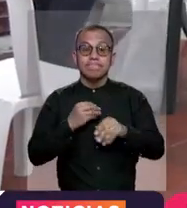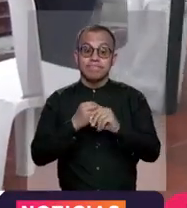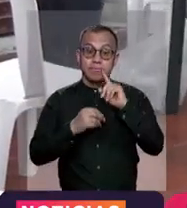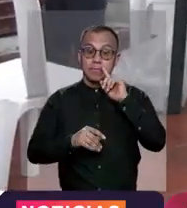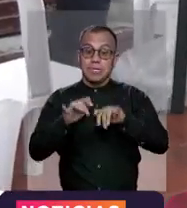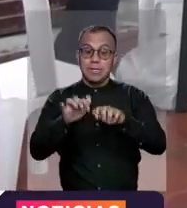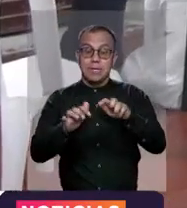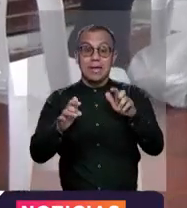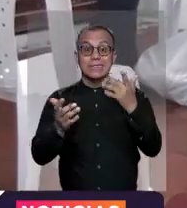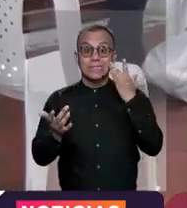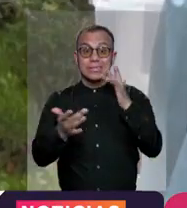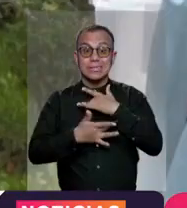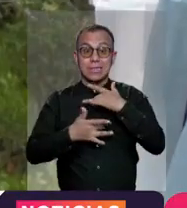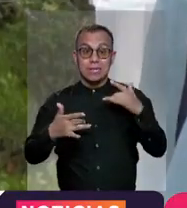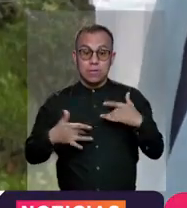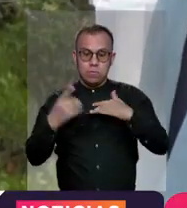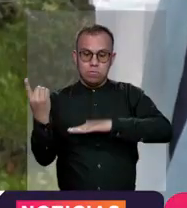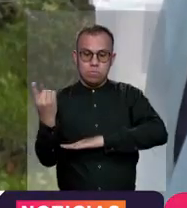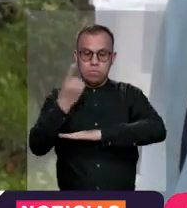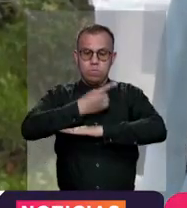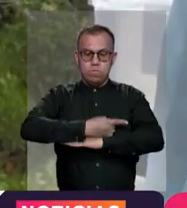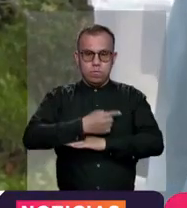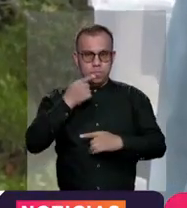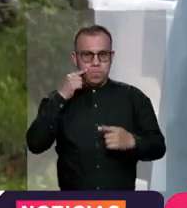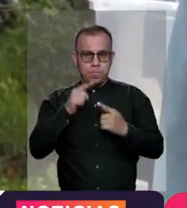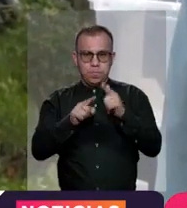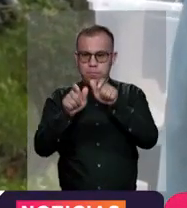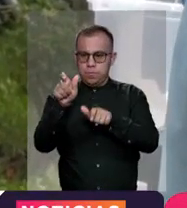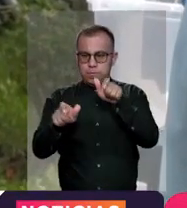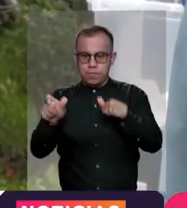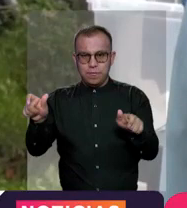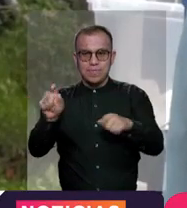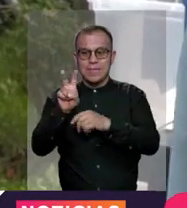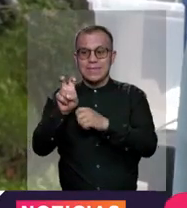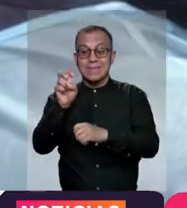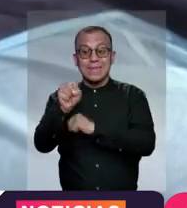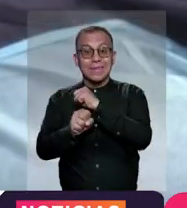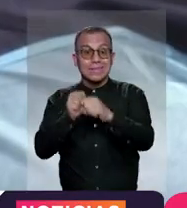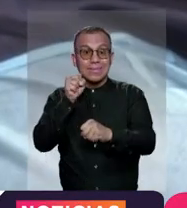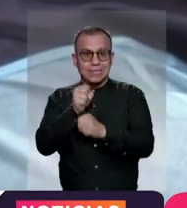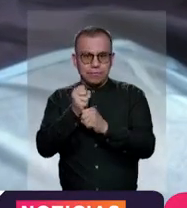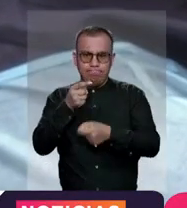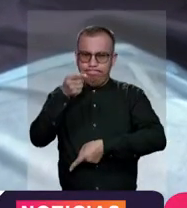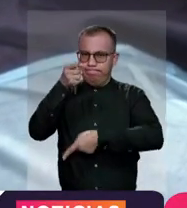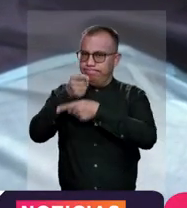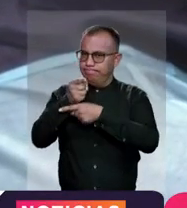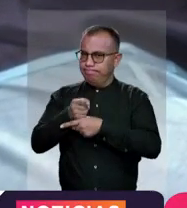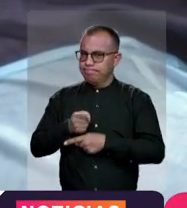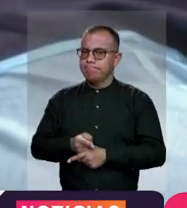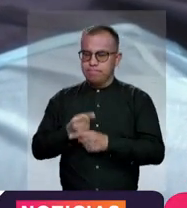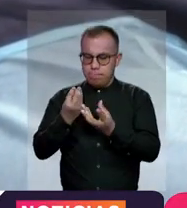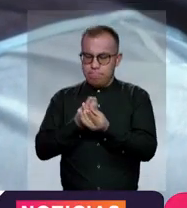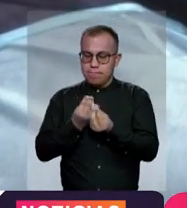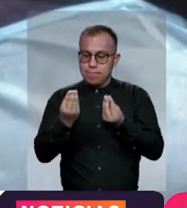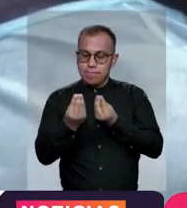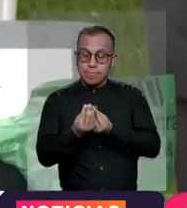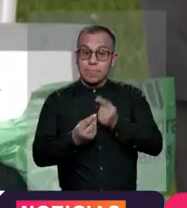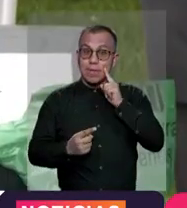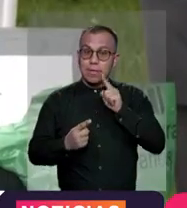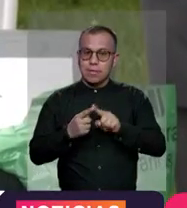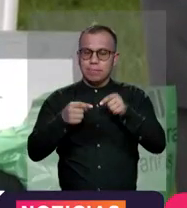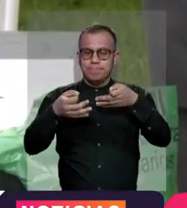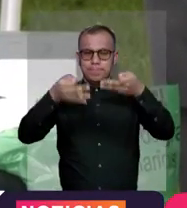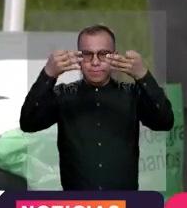de Salud reitera que durante la jornada de vacunación para personas de 70 años y más, si cumple el criterio de pico y cédula, se le